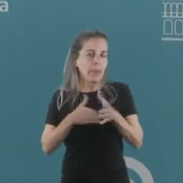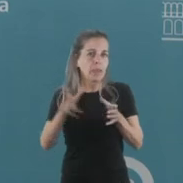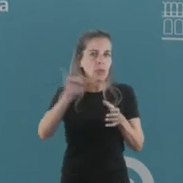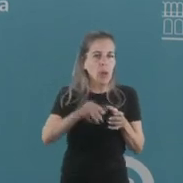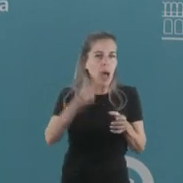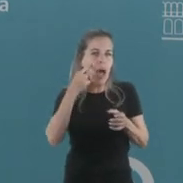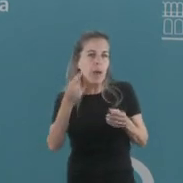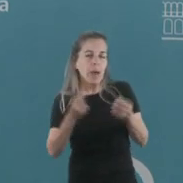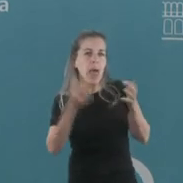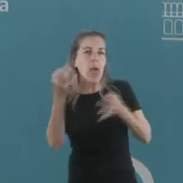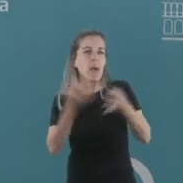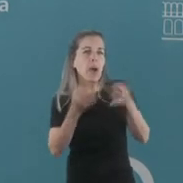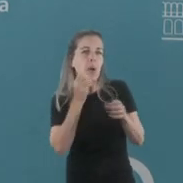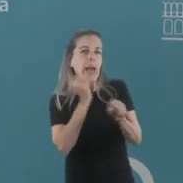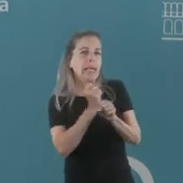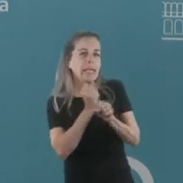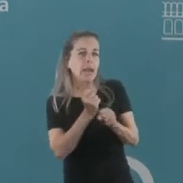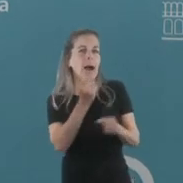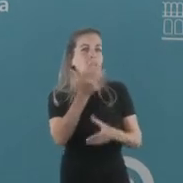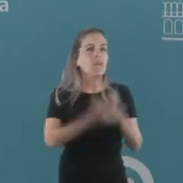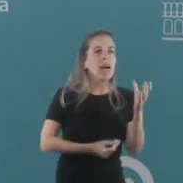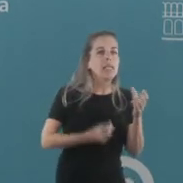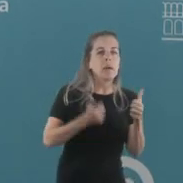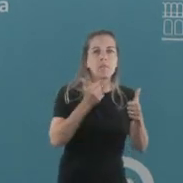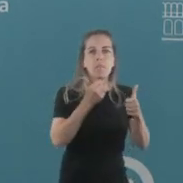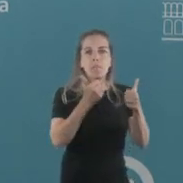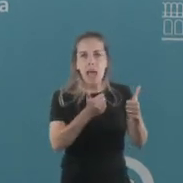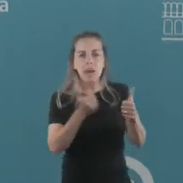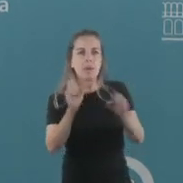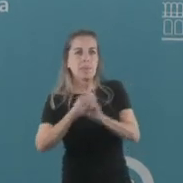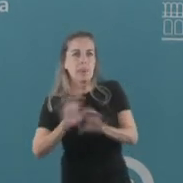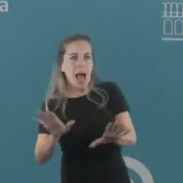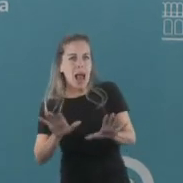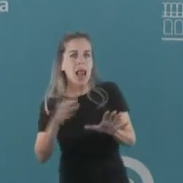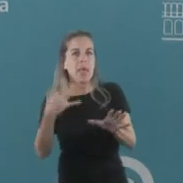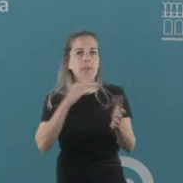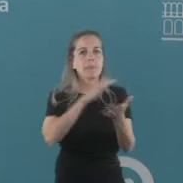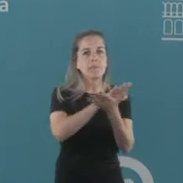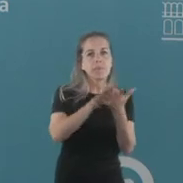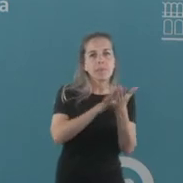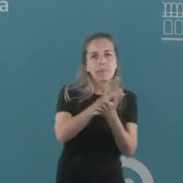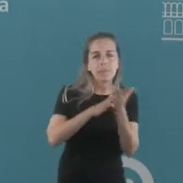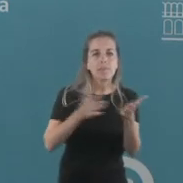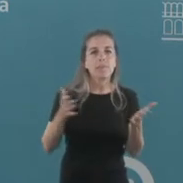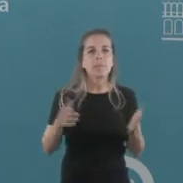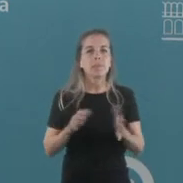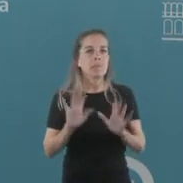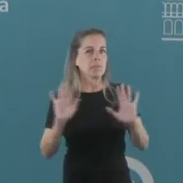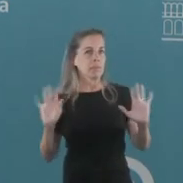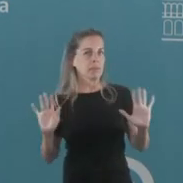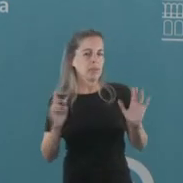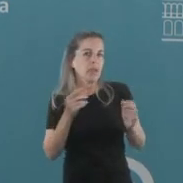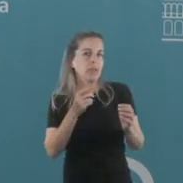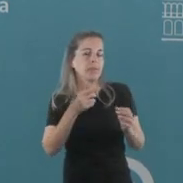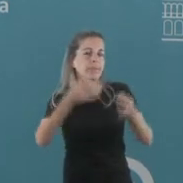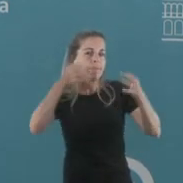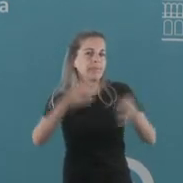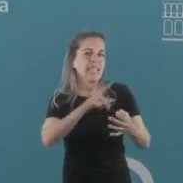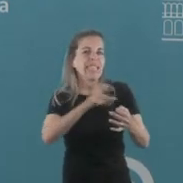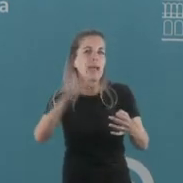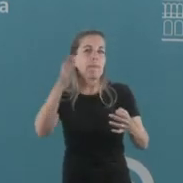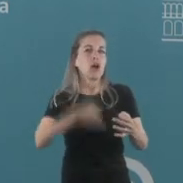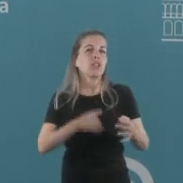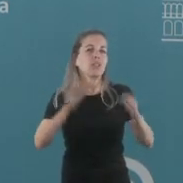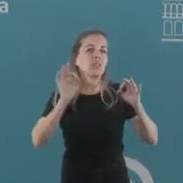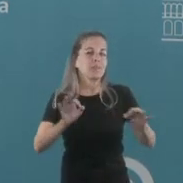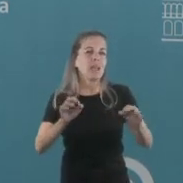autocríticos y todos los días evaluar qué es lo que se está haciendo bien, qué es lo que se está haciendo mal y corregir lo que hay que corregir. Nadie es infalible, mucho menos quien